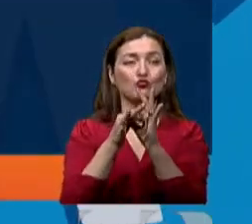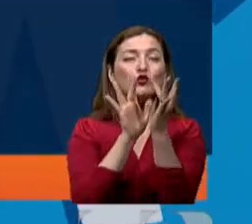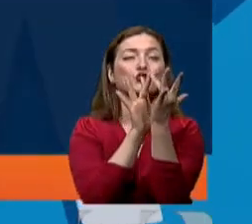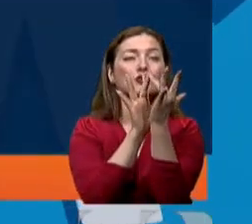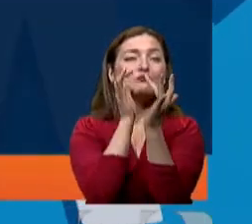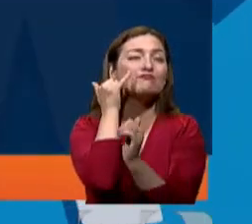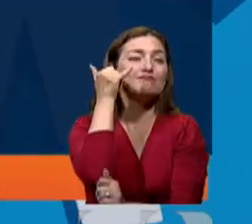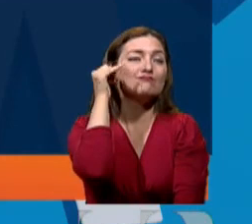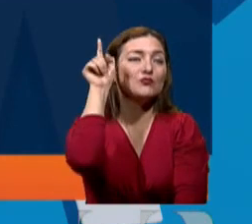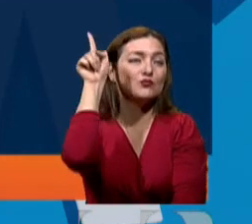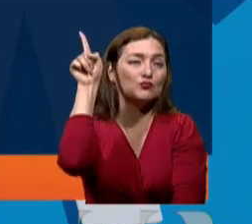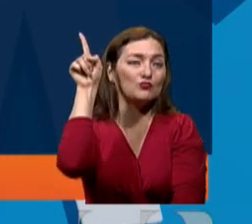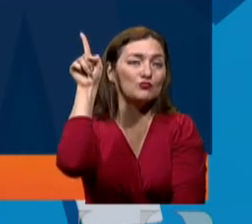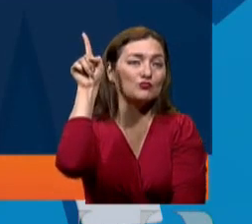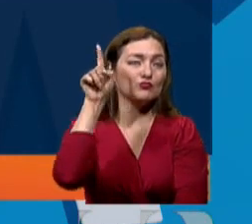comuníquese al